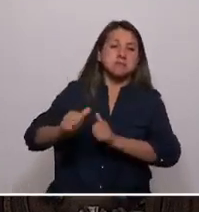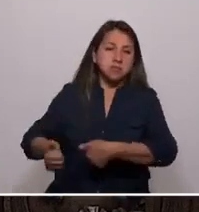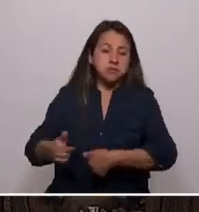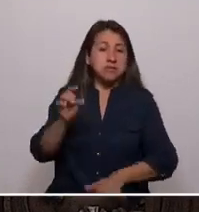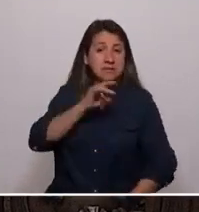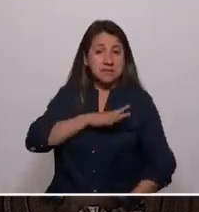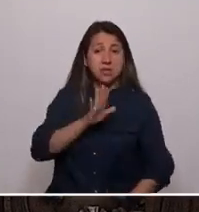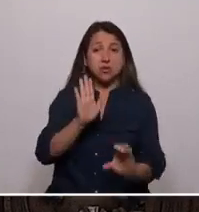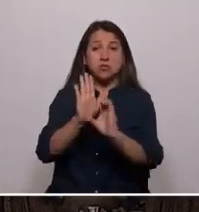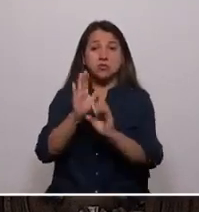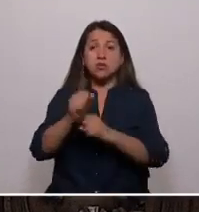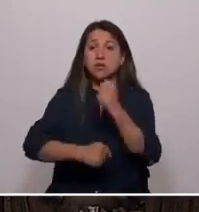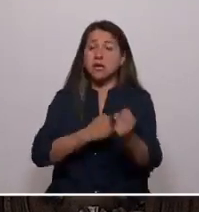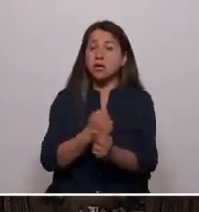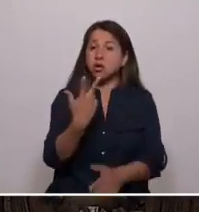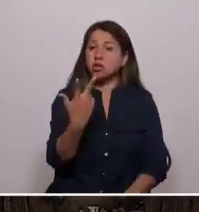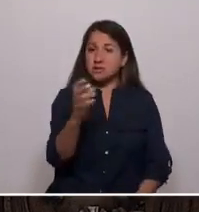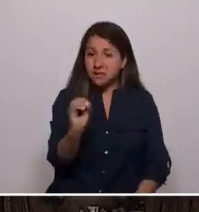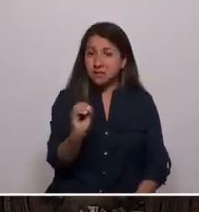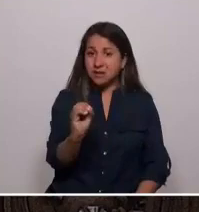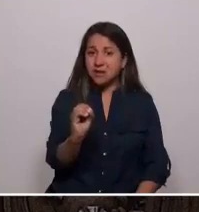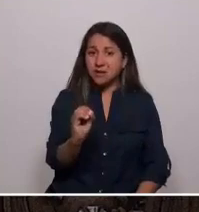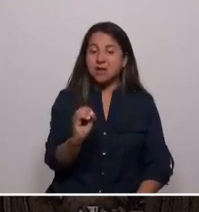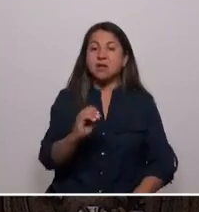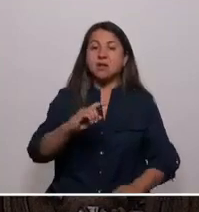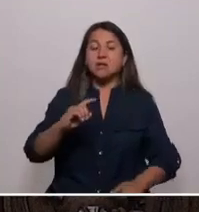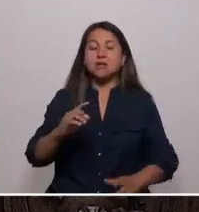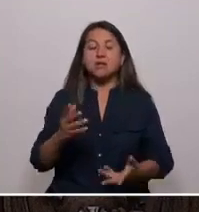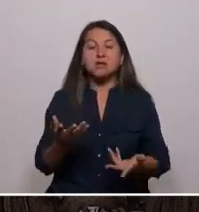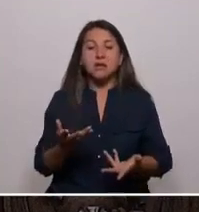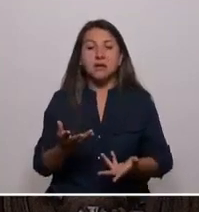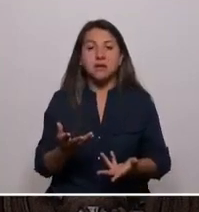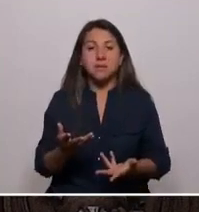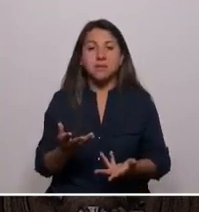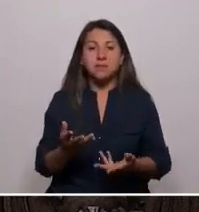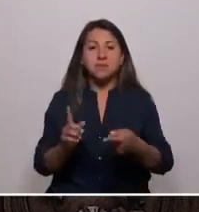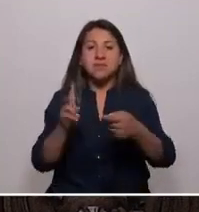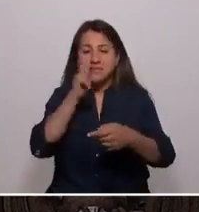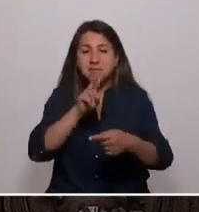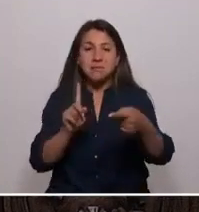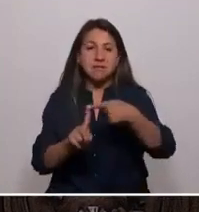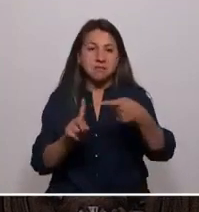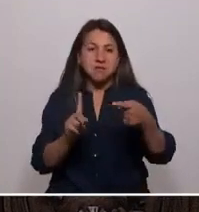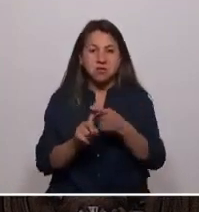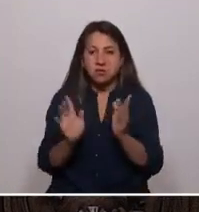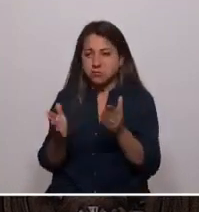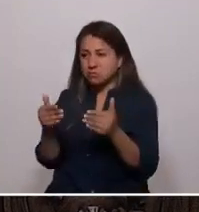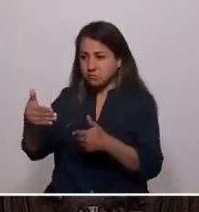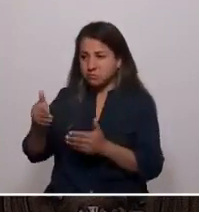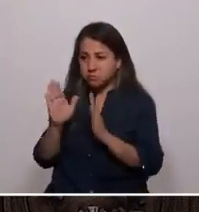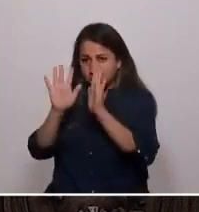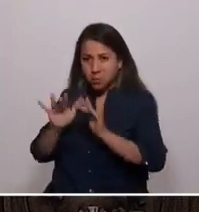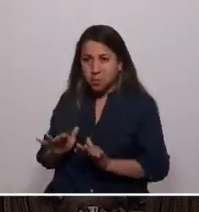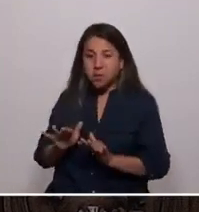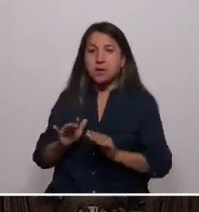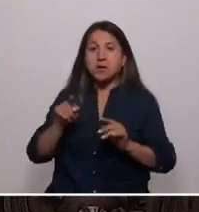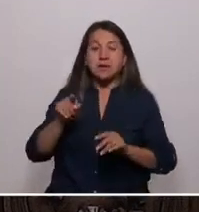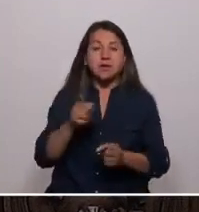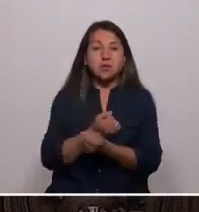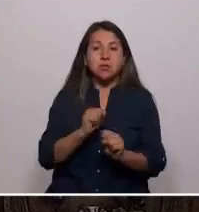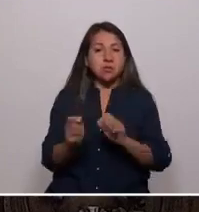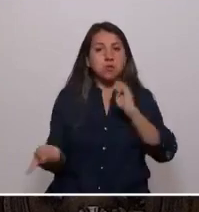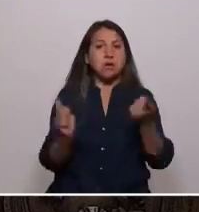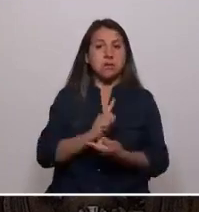la Constitución del 80, esa que sin una opinión contraria, sin participación de nadie, esa pétrea que en su esencia no pudimos